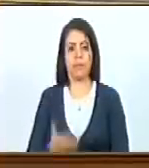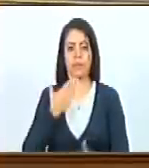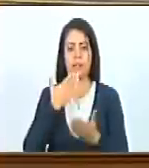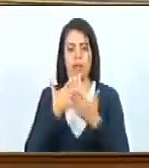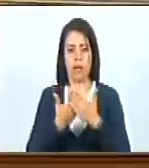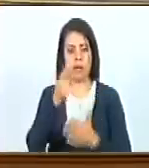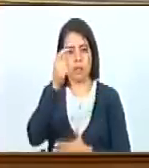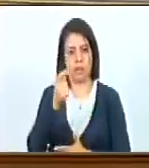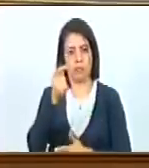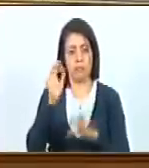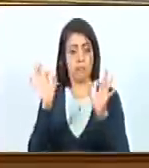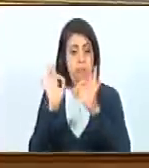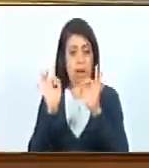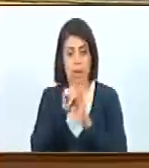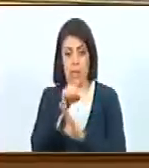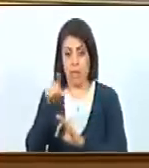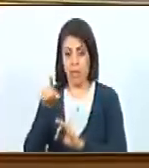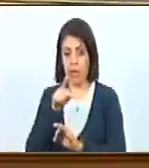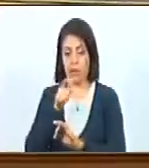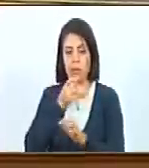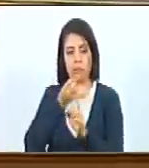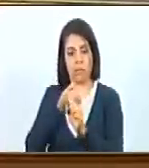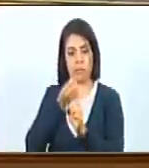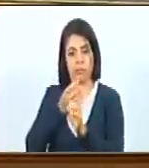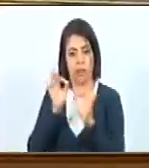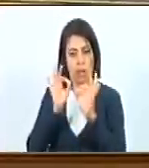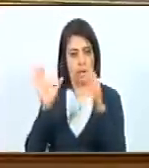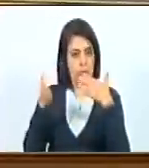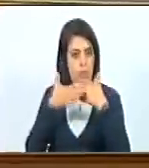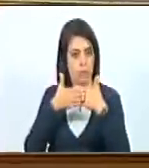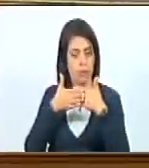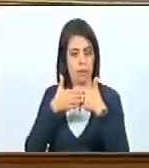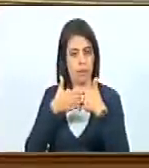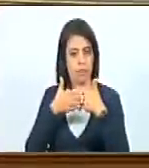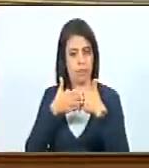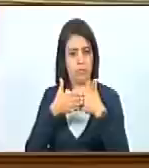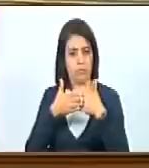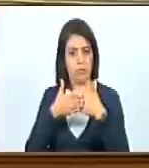Gracias, diputado. Nadie más anotado al derecho de palabra. Se va a cerrar.